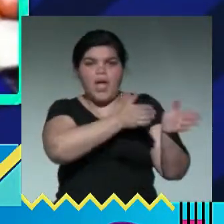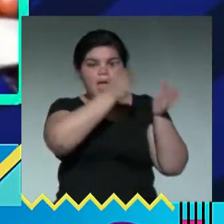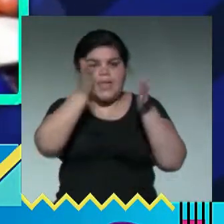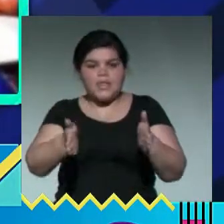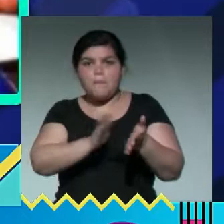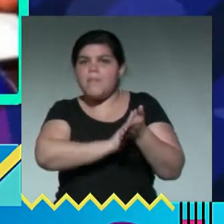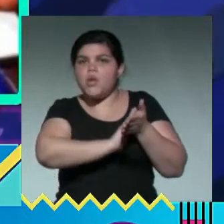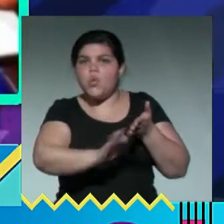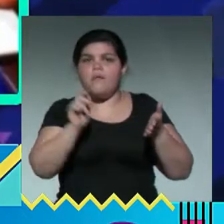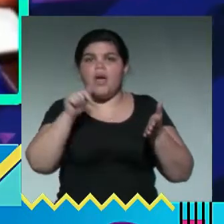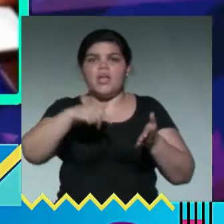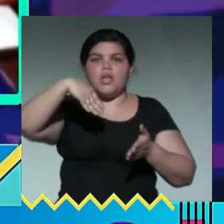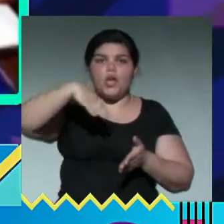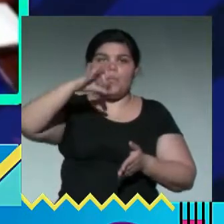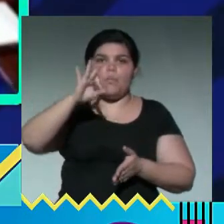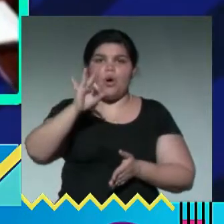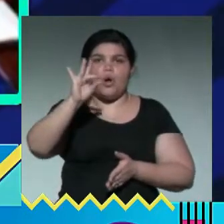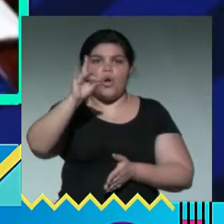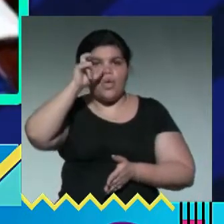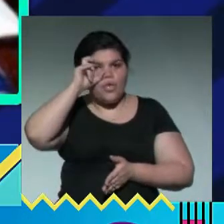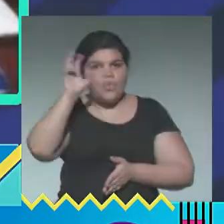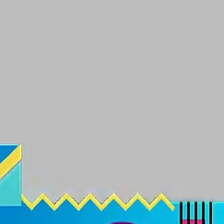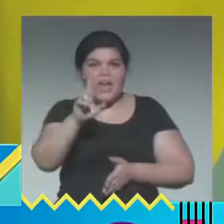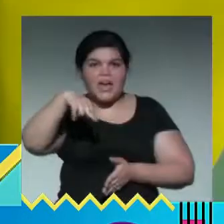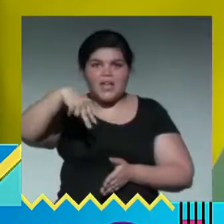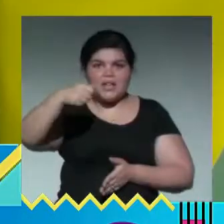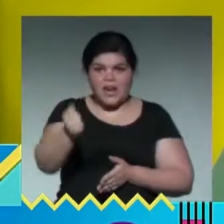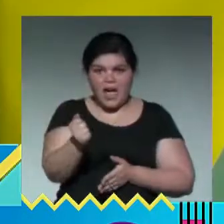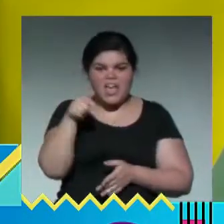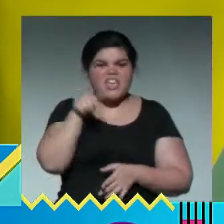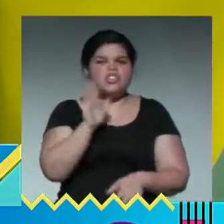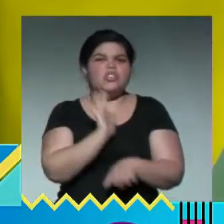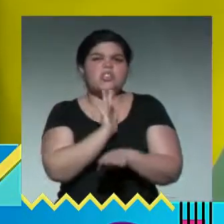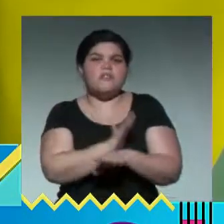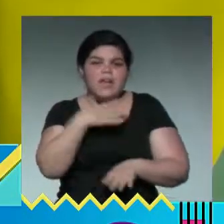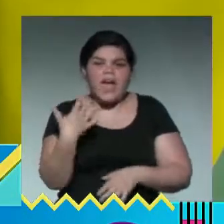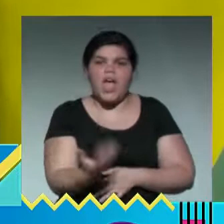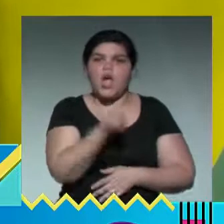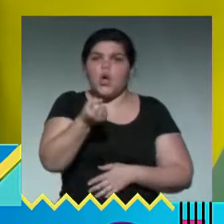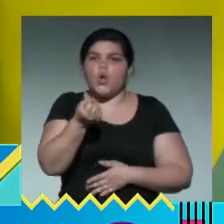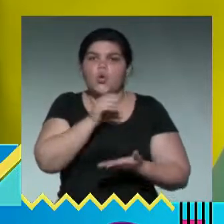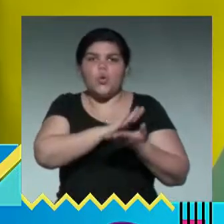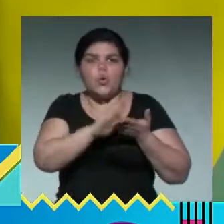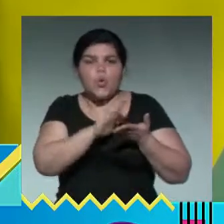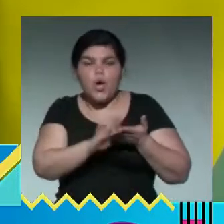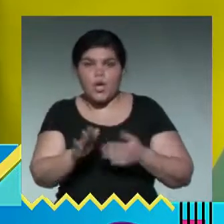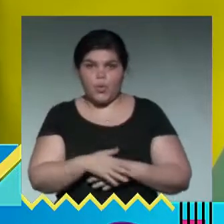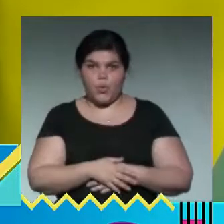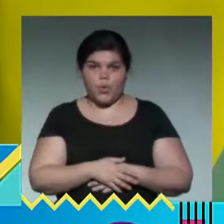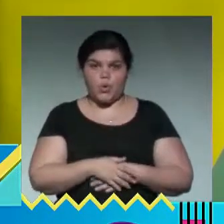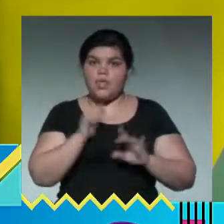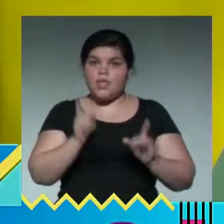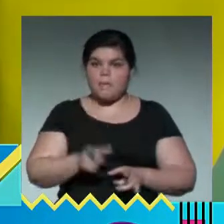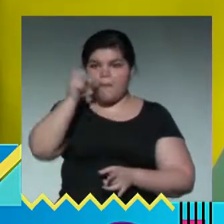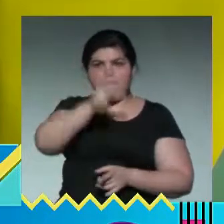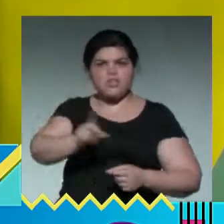etapa moderna, ¿sí? Que tiene que ver con los descubrimientos y también con ese poder que tiene el hombre